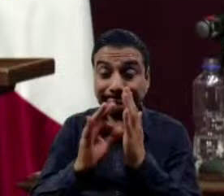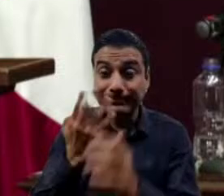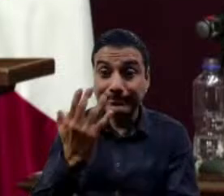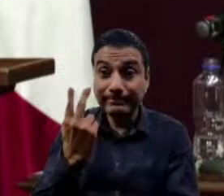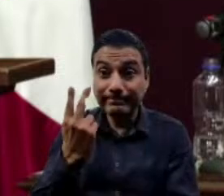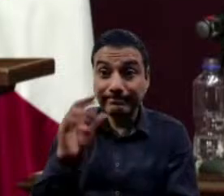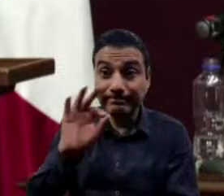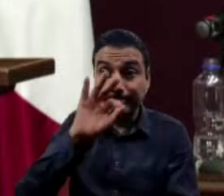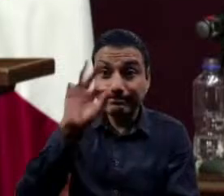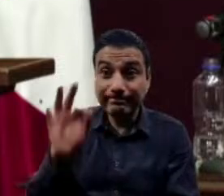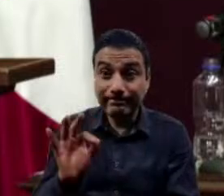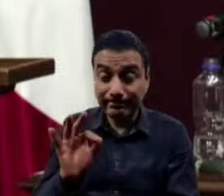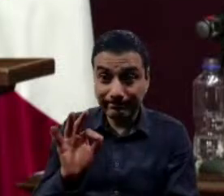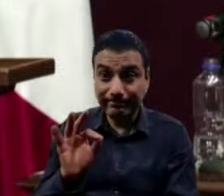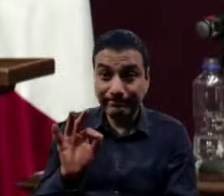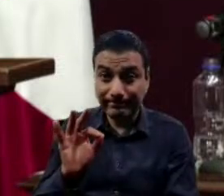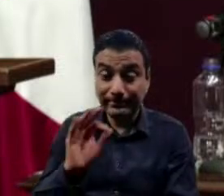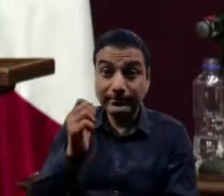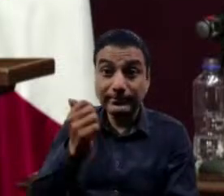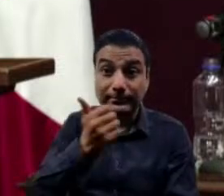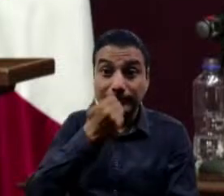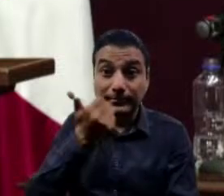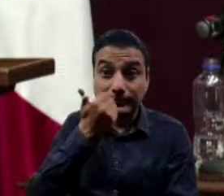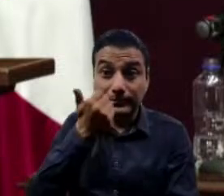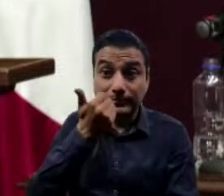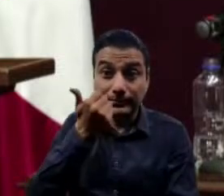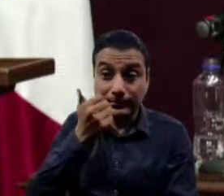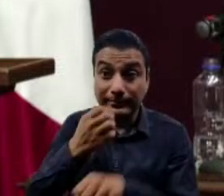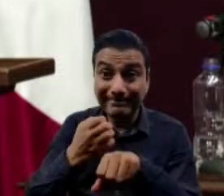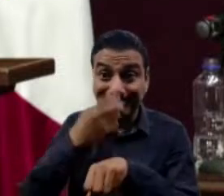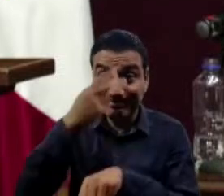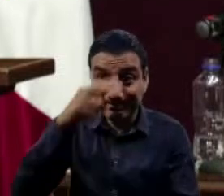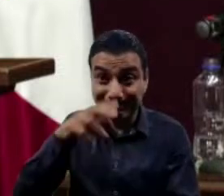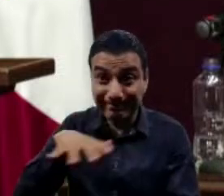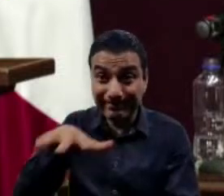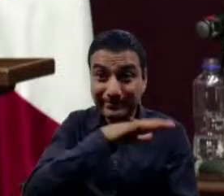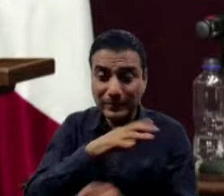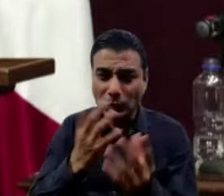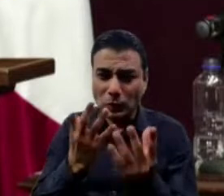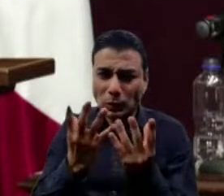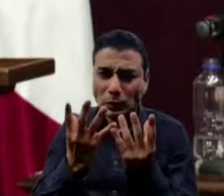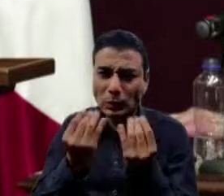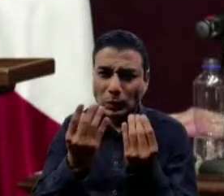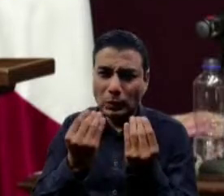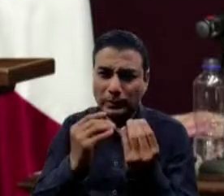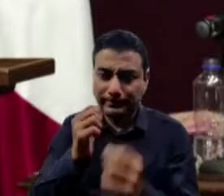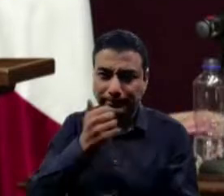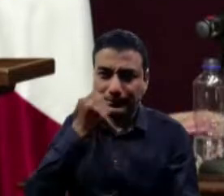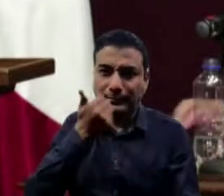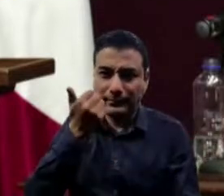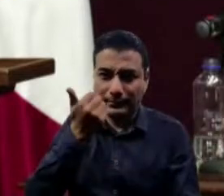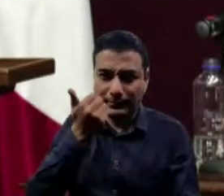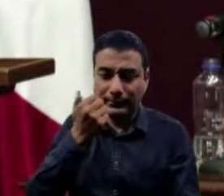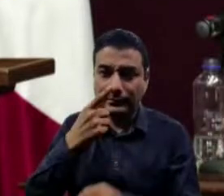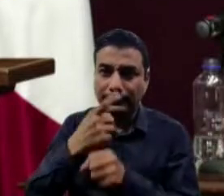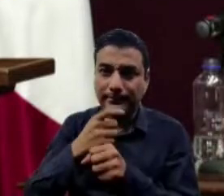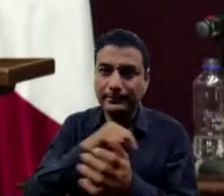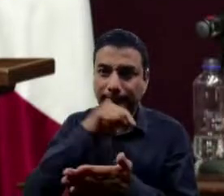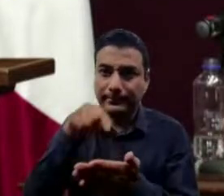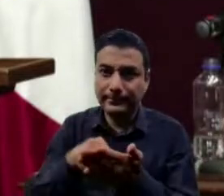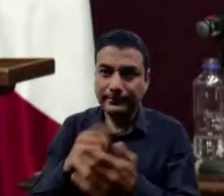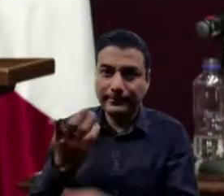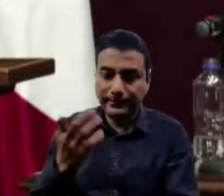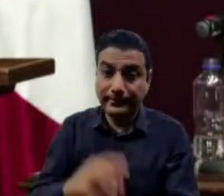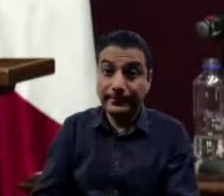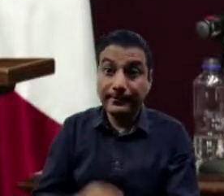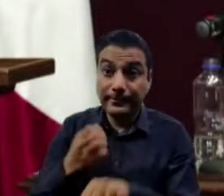12.52% del total del alumnado, siendo la entidad federativa con mayor matrícula escolar. En ese tenor, nuestra